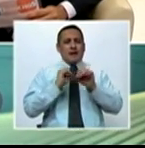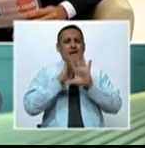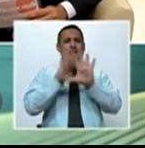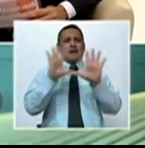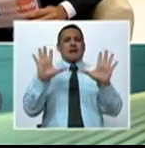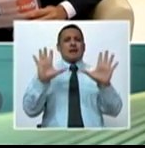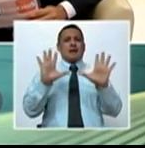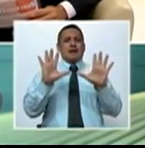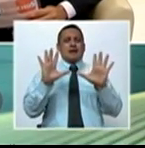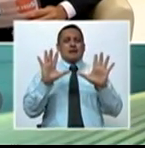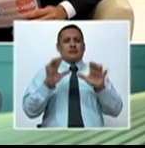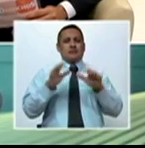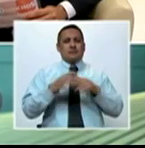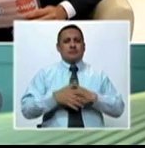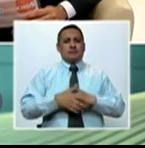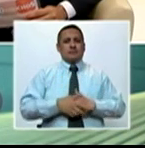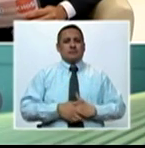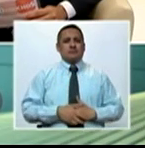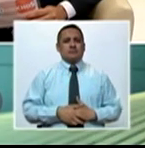porque